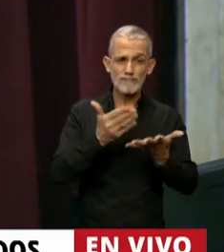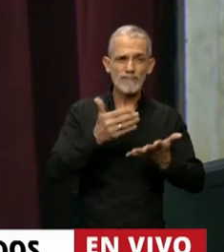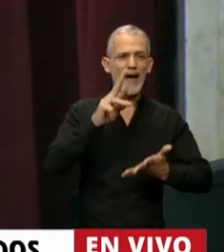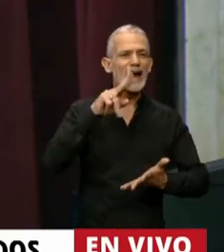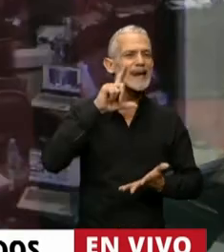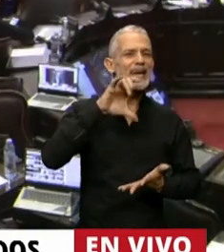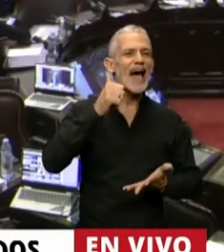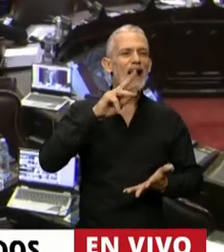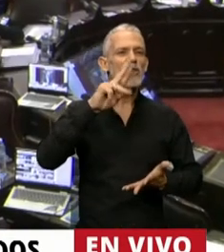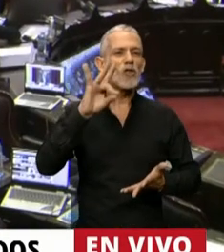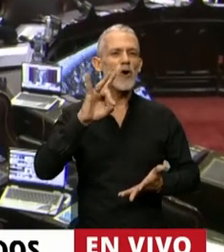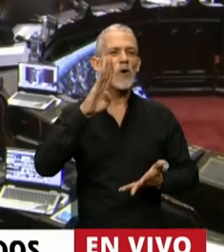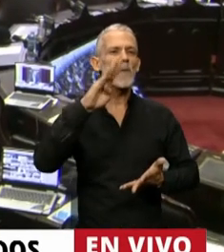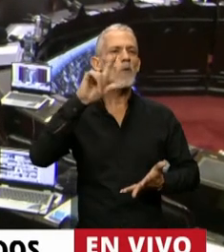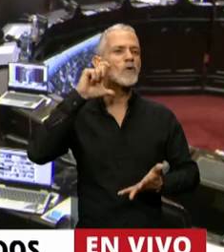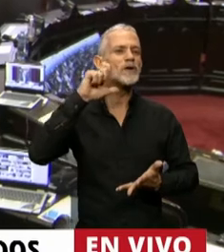Ricardo Burjaile.